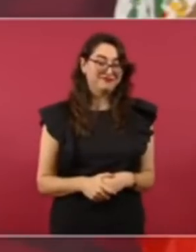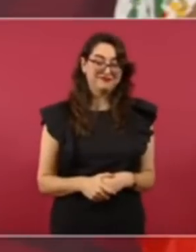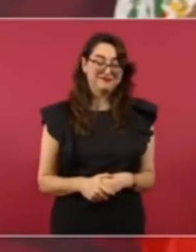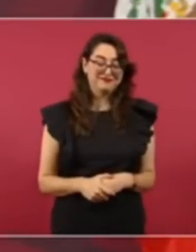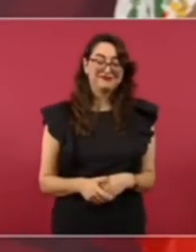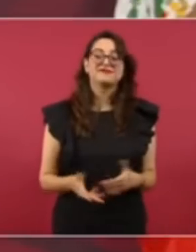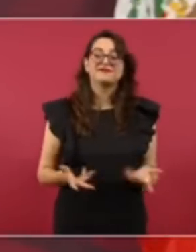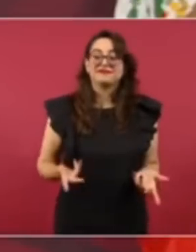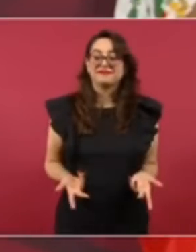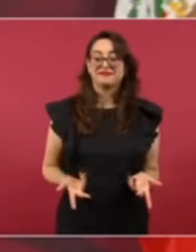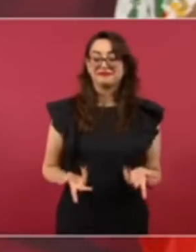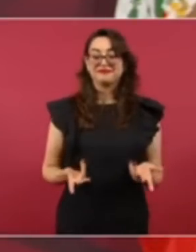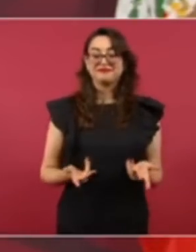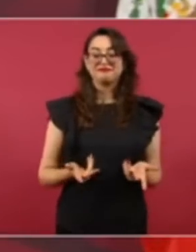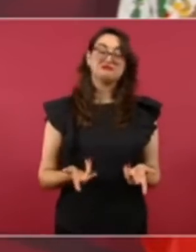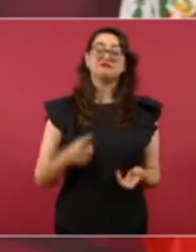Si la gente